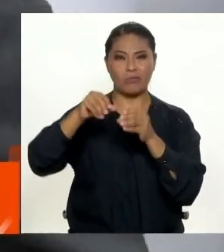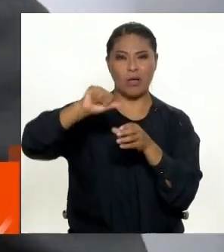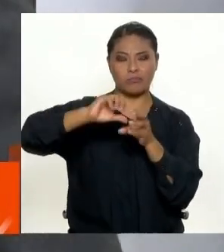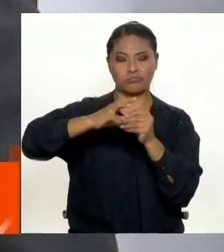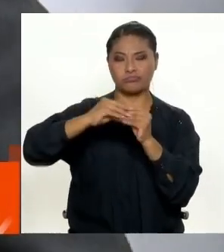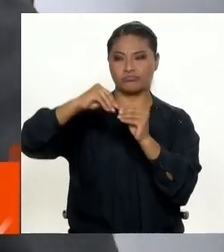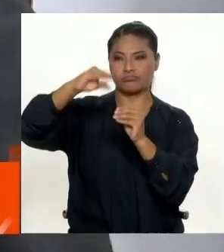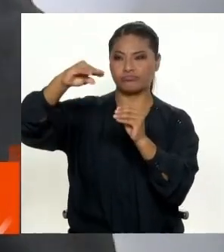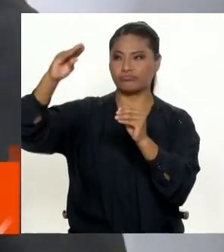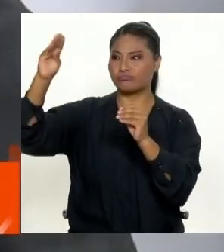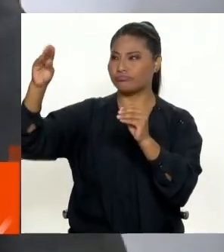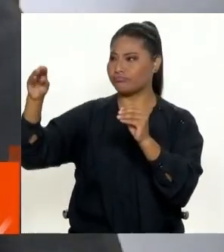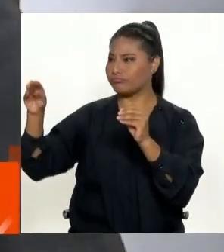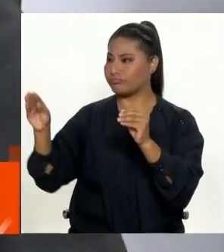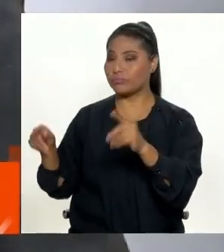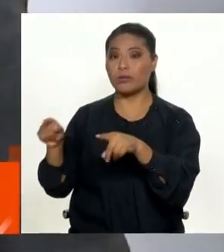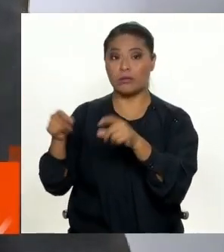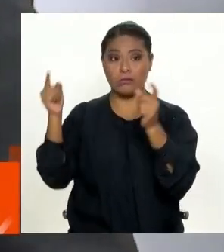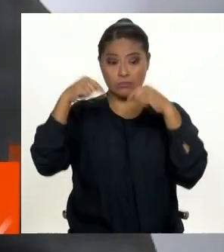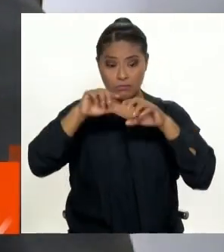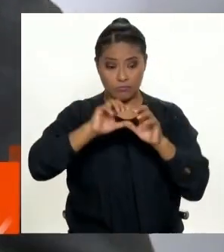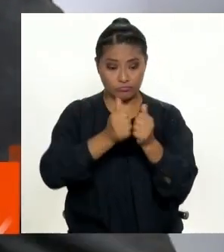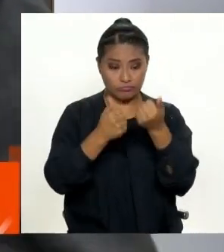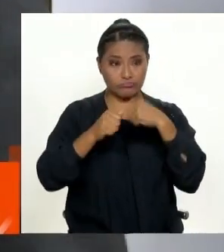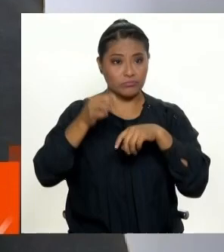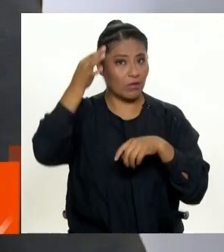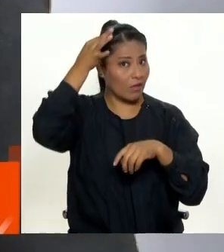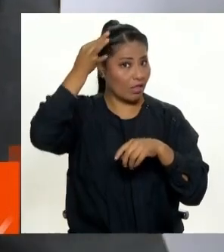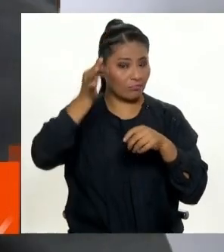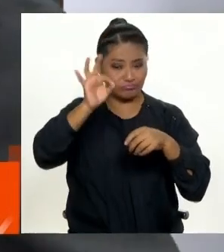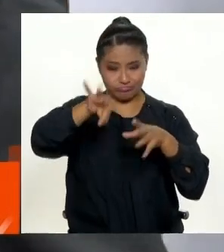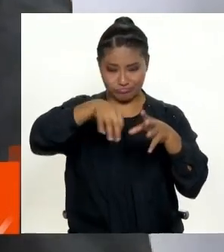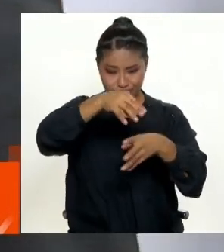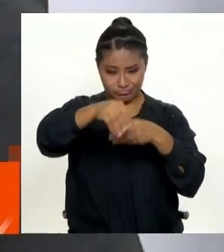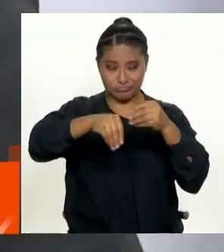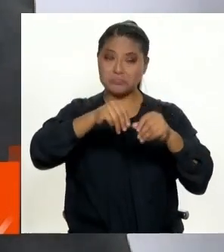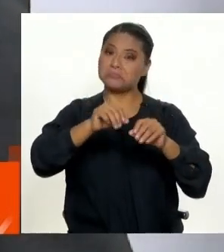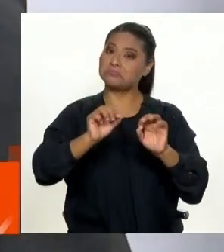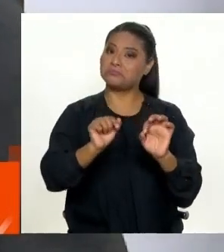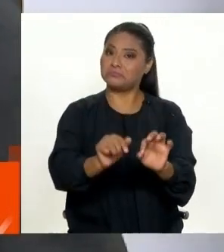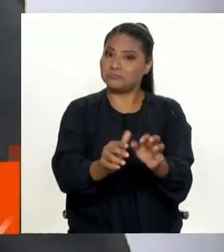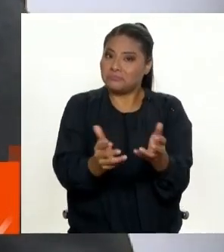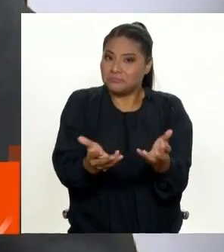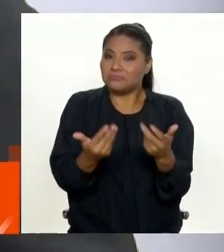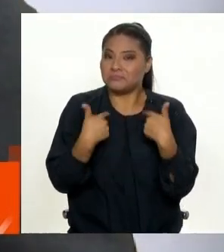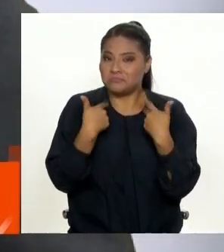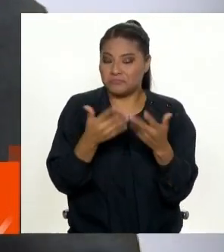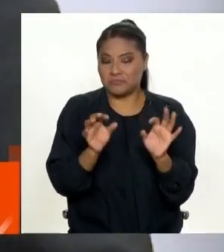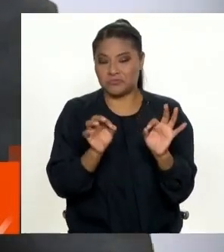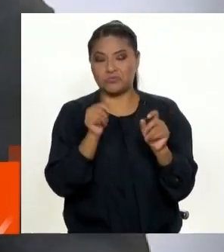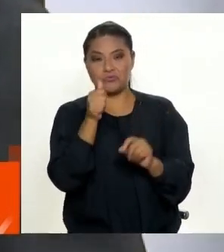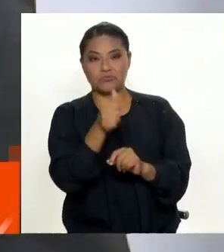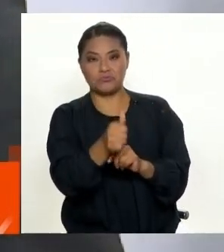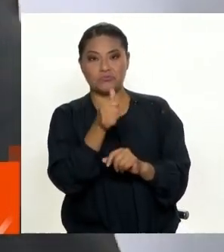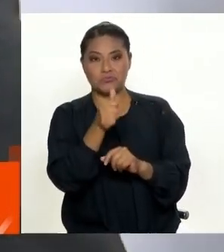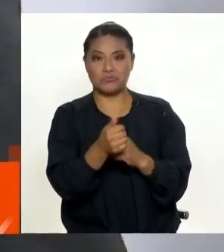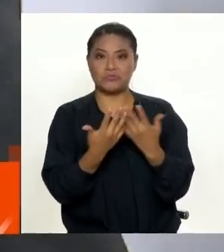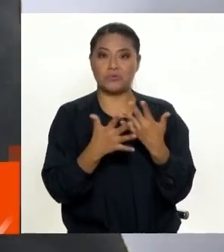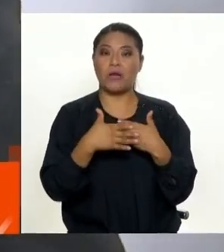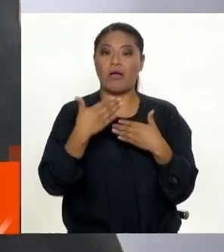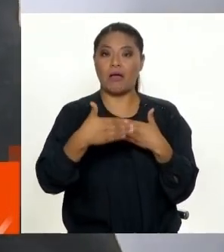existe hasta cabello humano involucrado en su elaboración, y todo eso ha permitido pues demostrar este carácter tradicional que les comentábamos y que ha dado